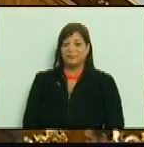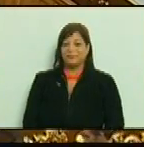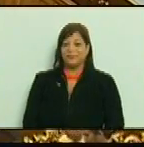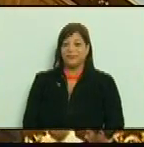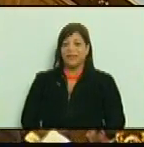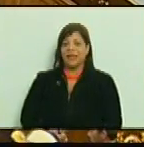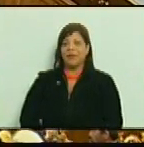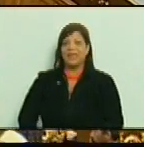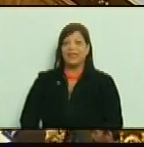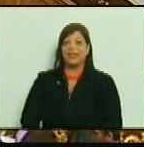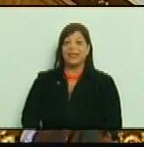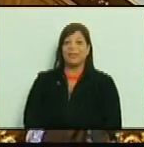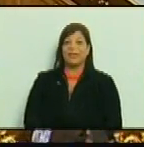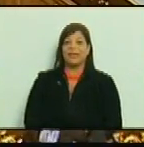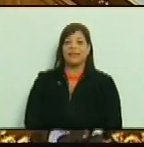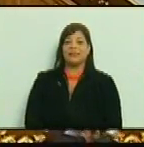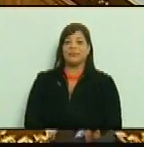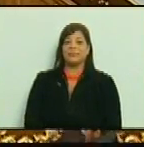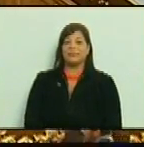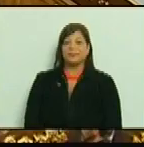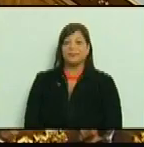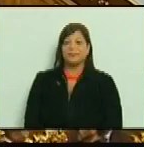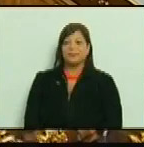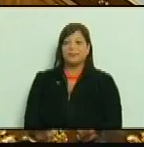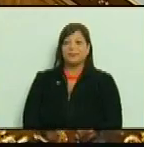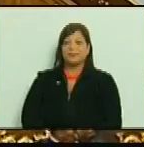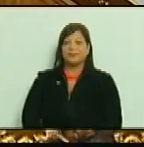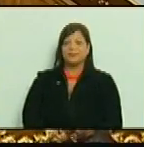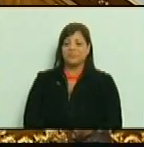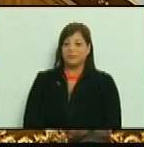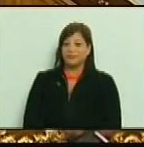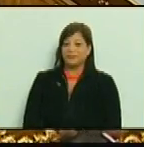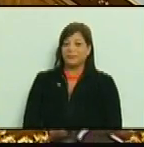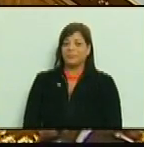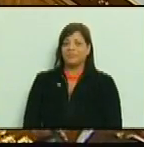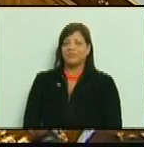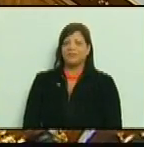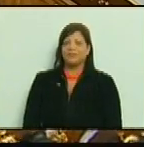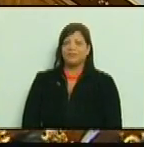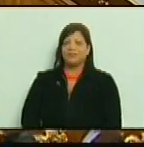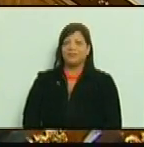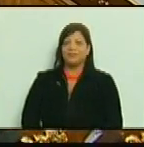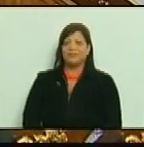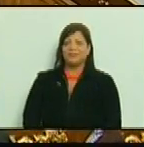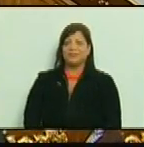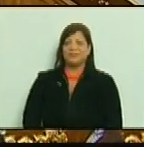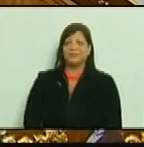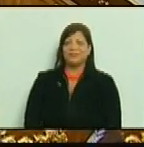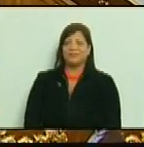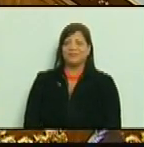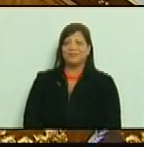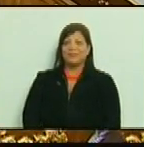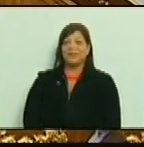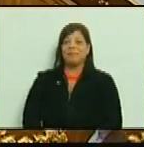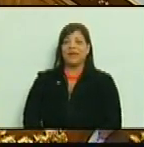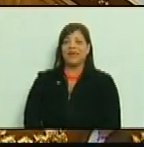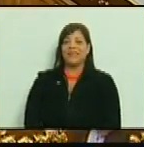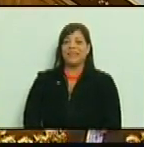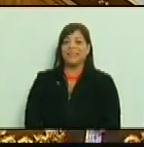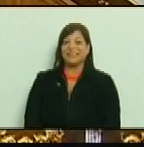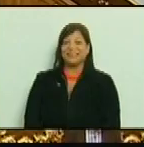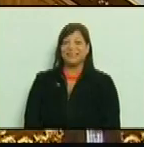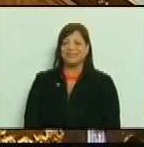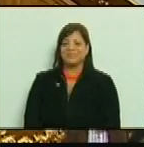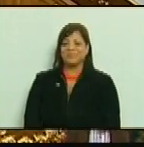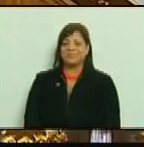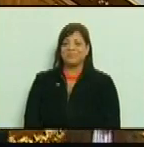Usuarios de ANTV, acaba de finalizar la 26ª sesión ordinaria de la Asamblea Nacional Constituyente, donde